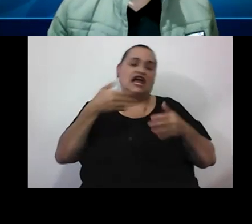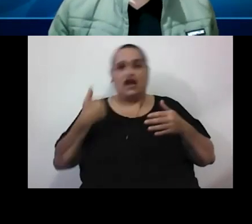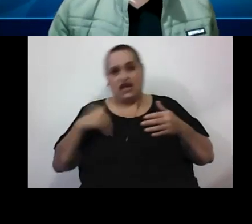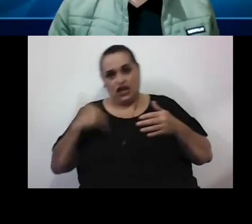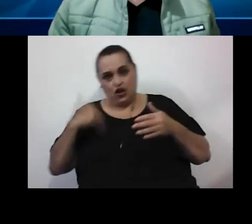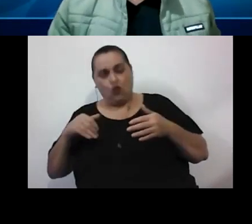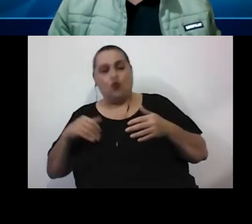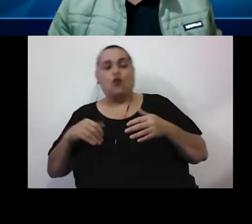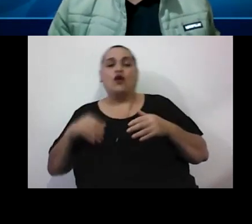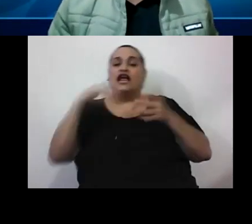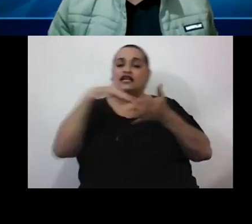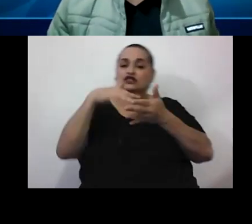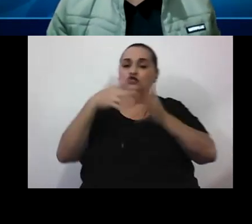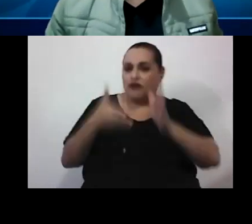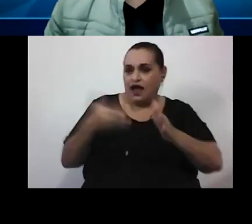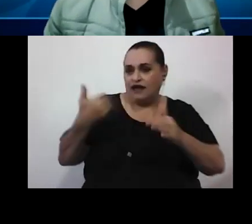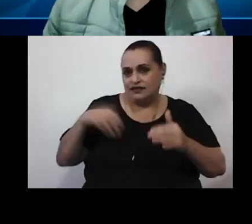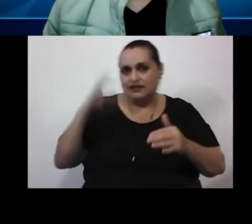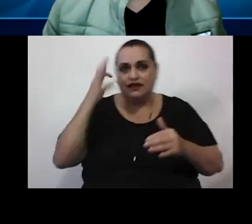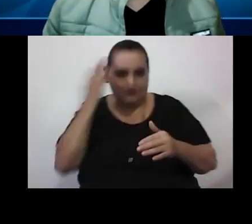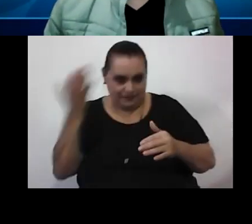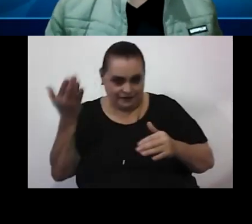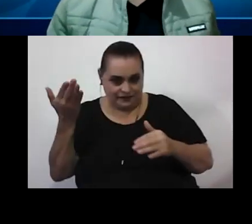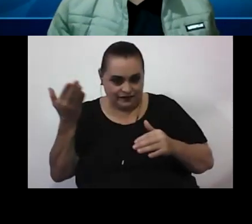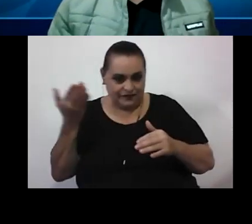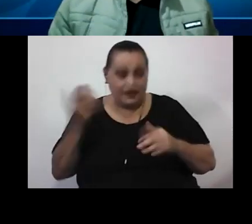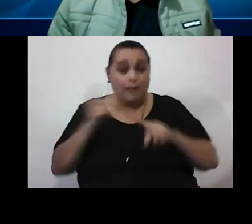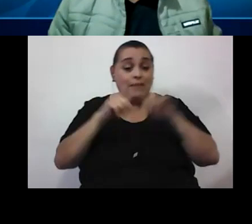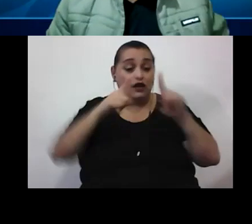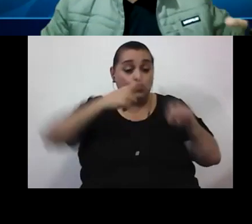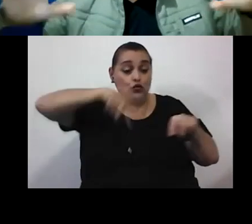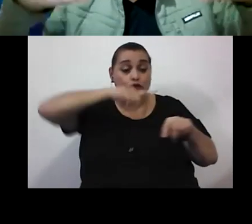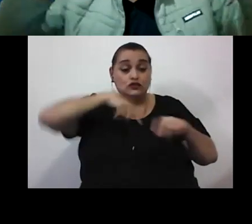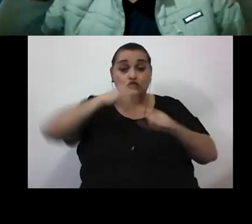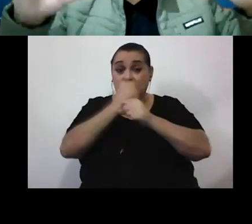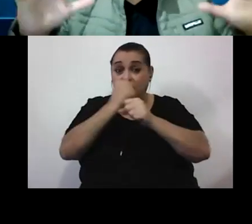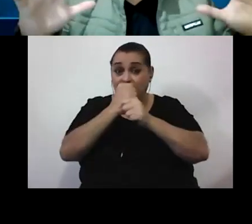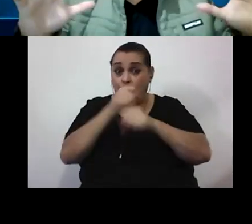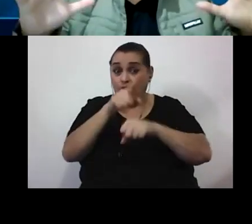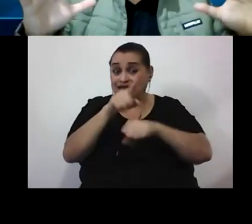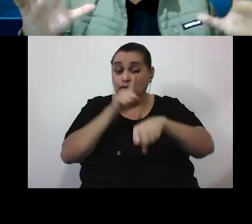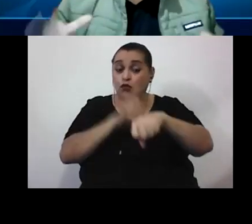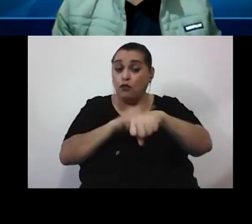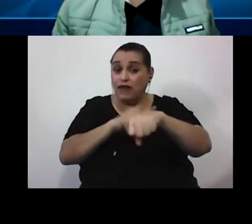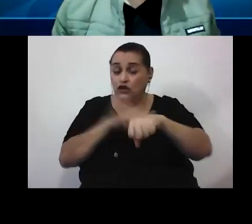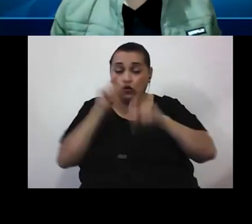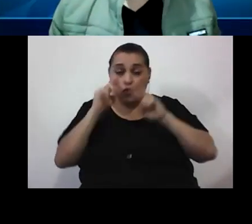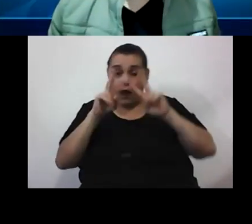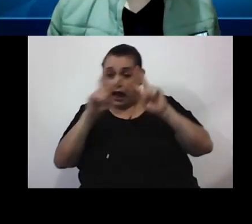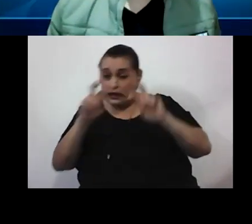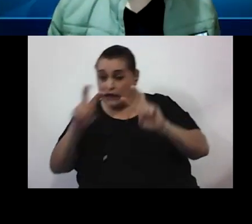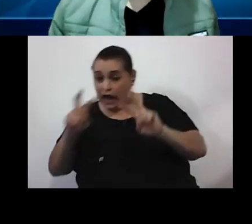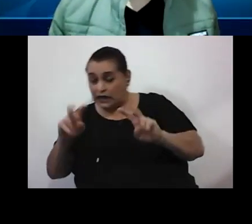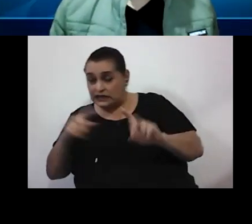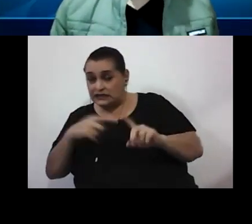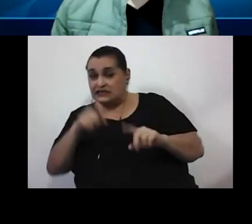alumno. Pero bueno, nuestro trabajo en ese momento es, de acuerdo a este análisis de temperamento basado